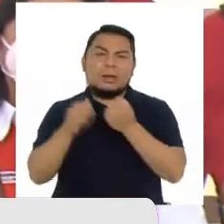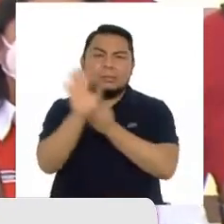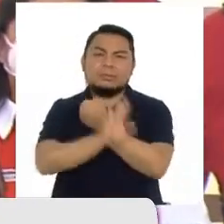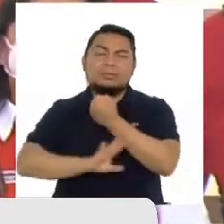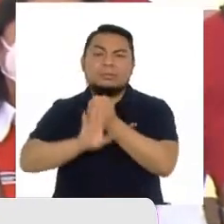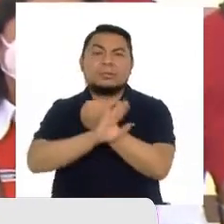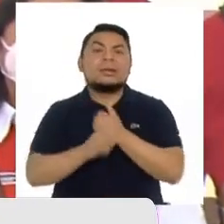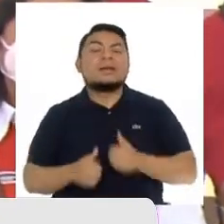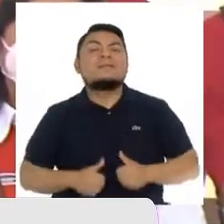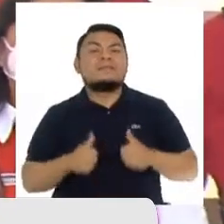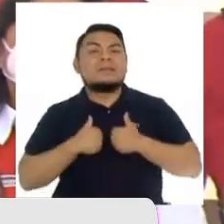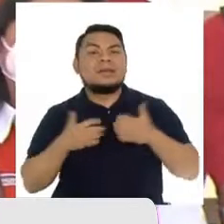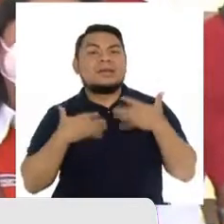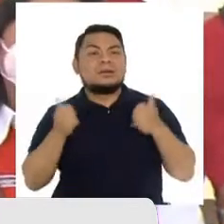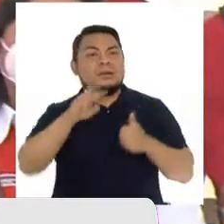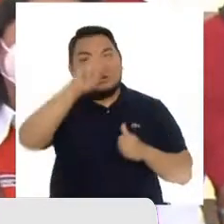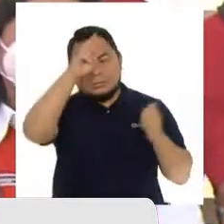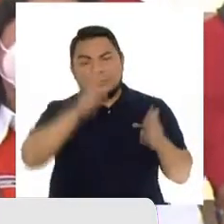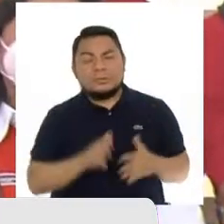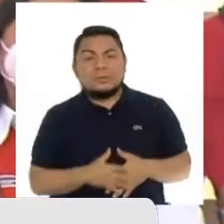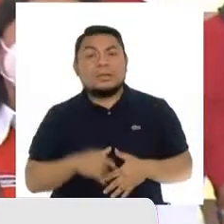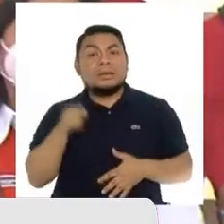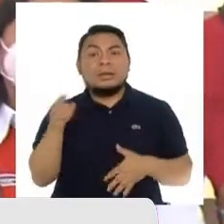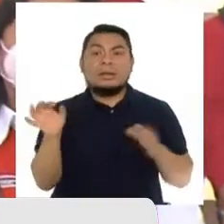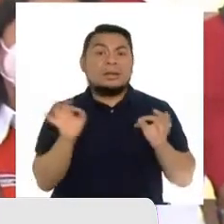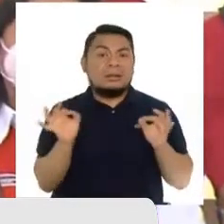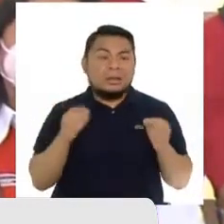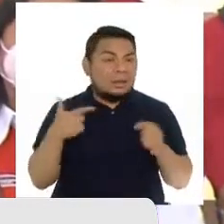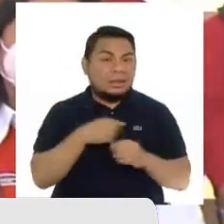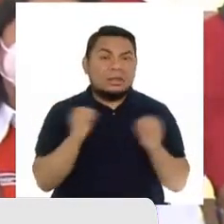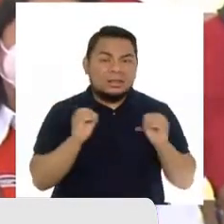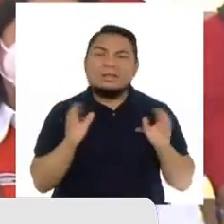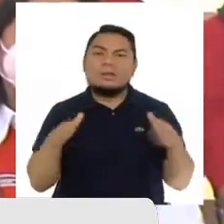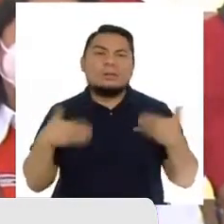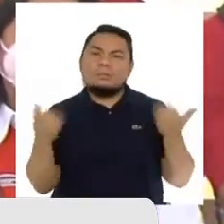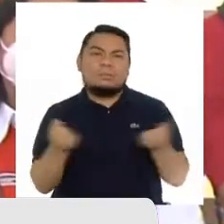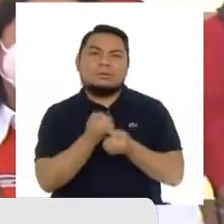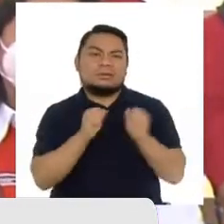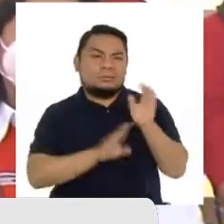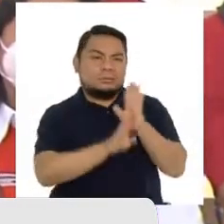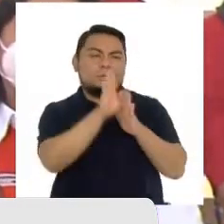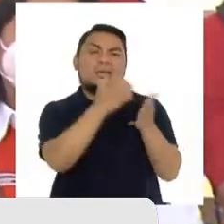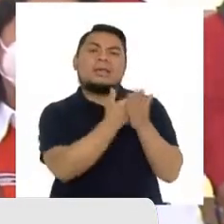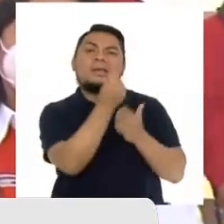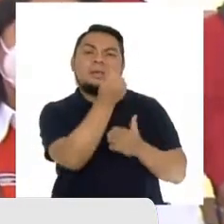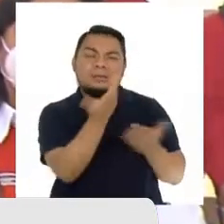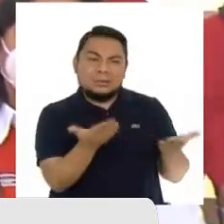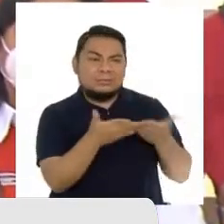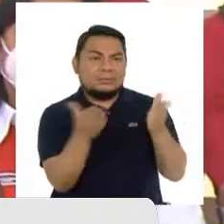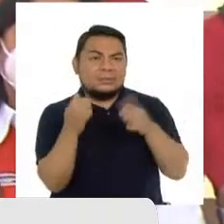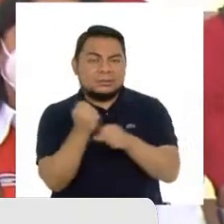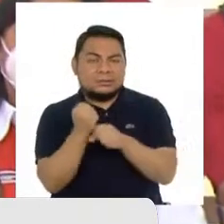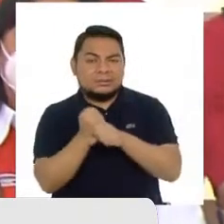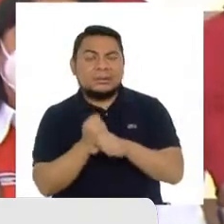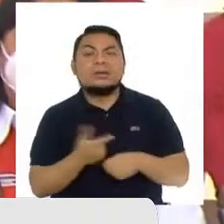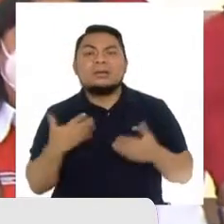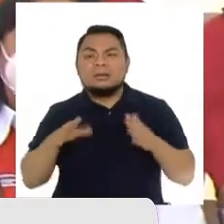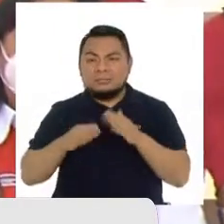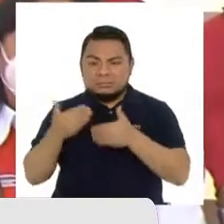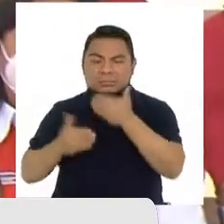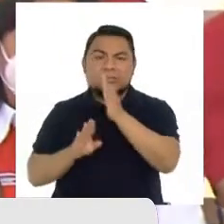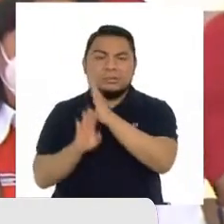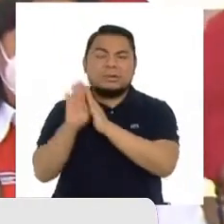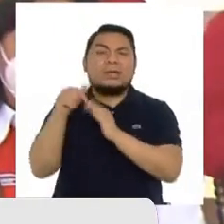peruanos sin ellos no será posible reactivar la economía y de reencausar la marcha del